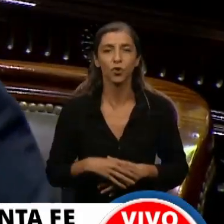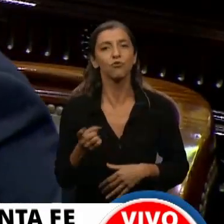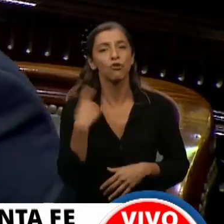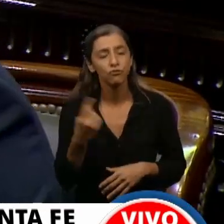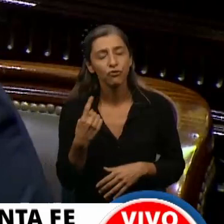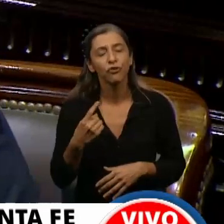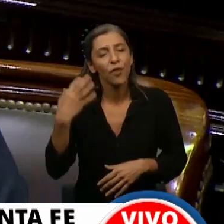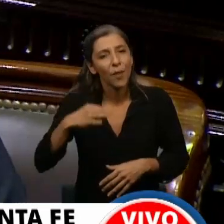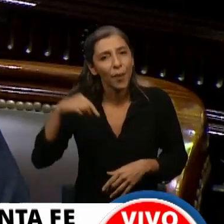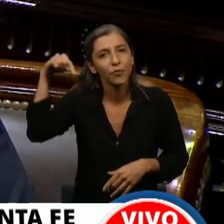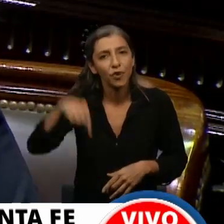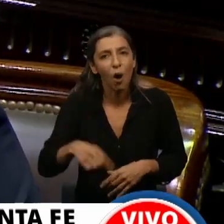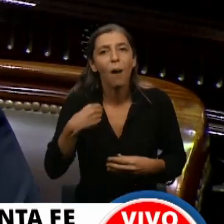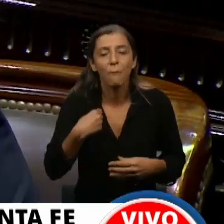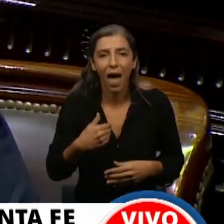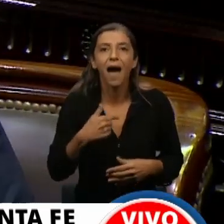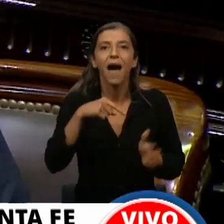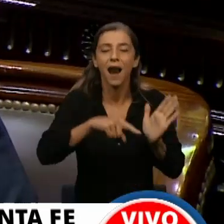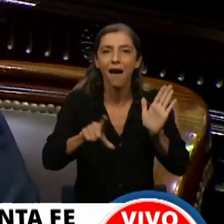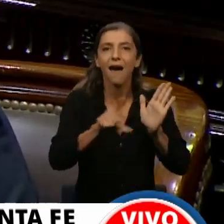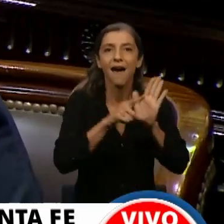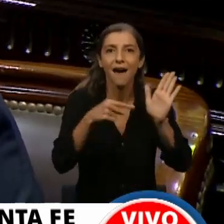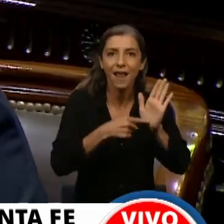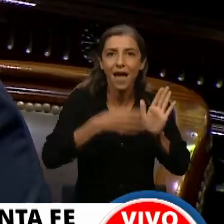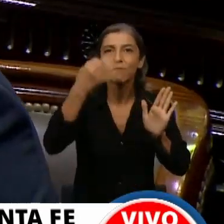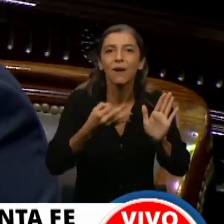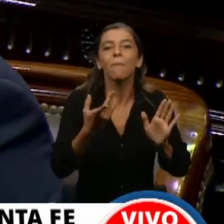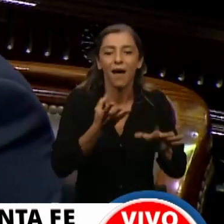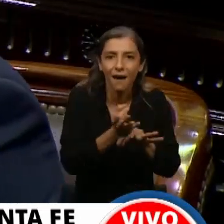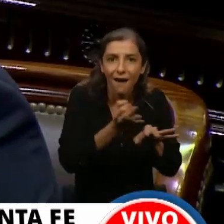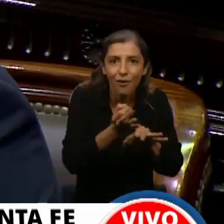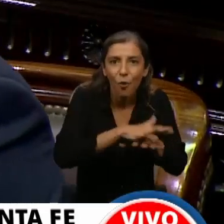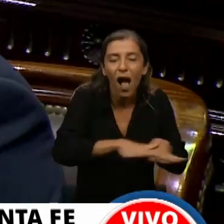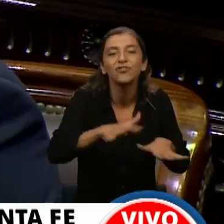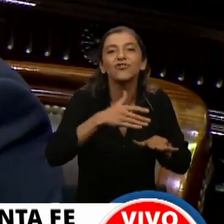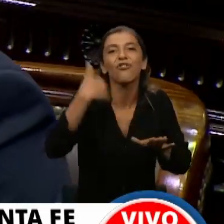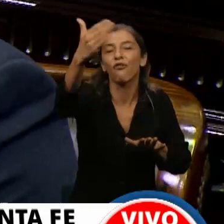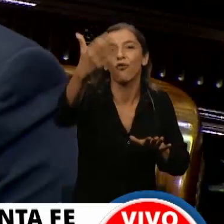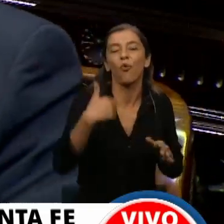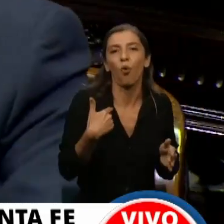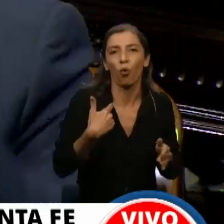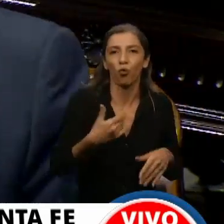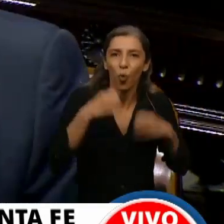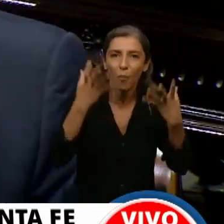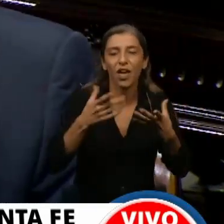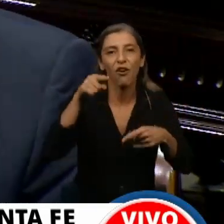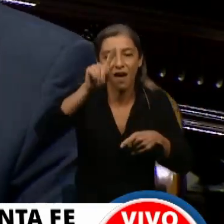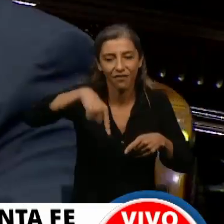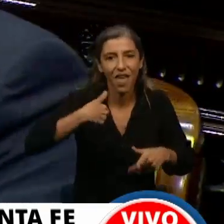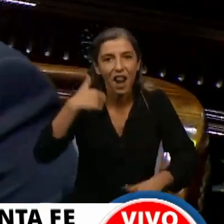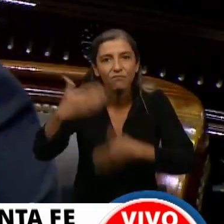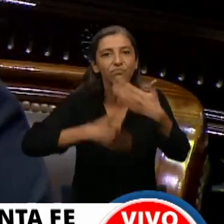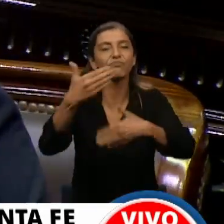este concepto de educación ambiental integral, esta ley que va a abrir un camino muy importante para la